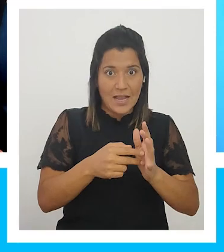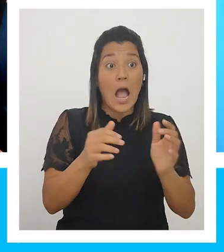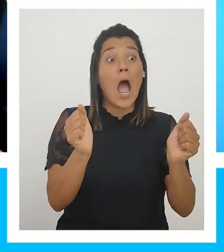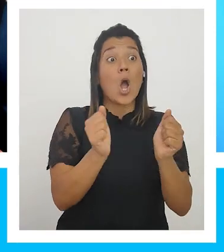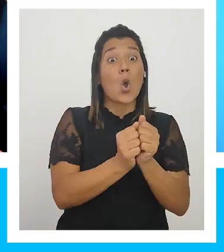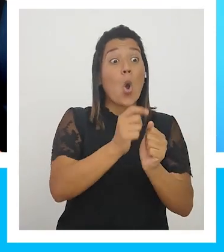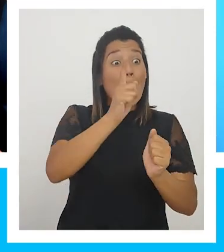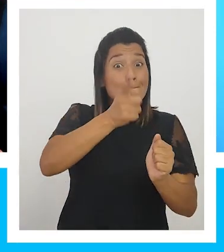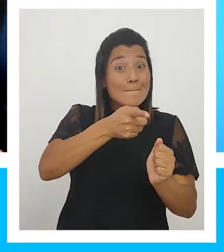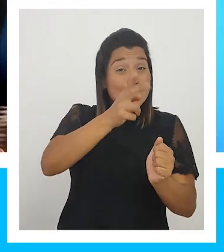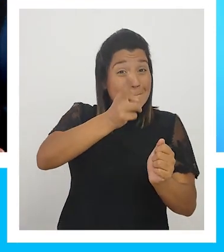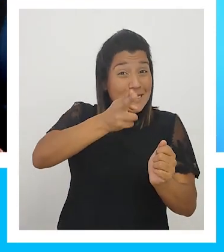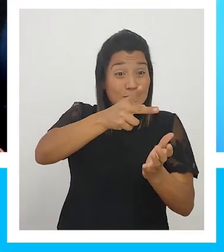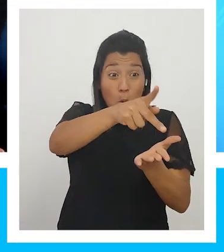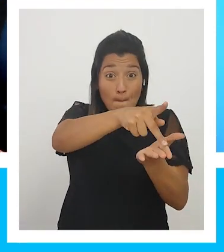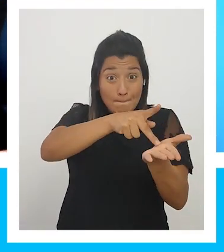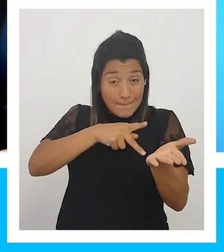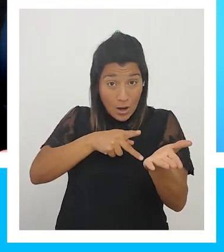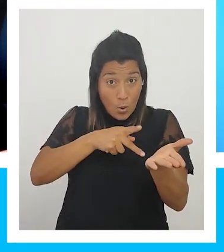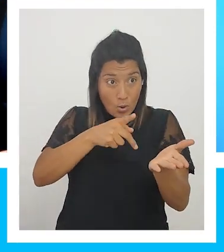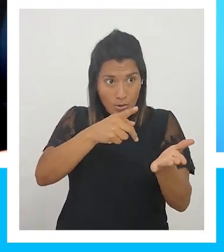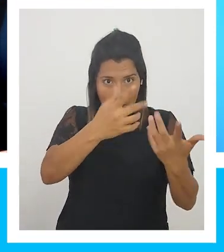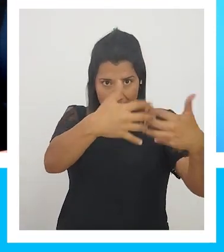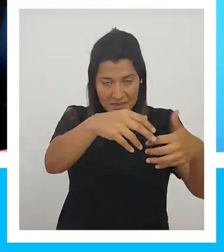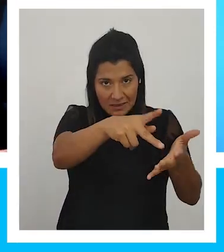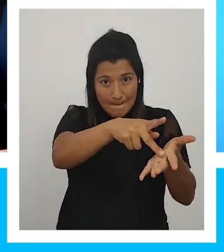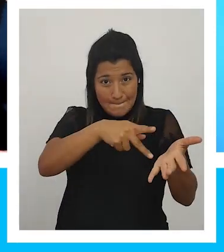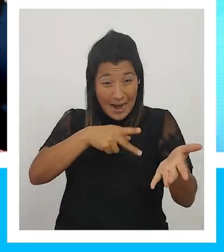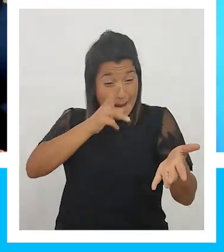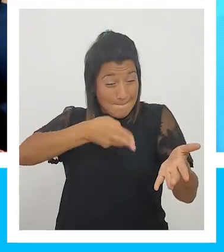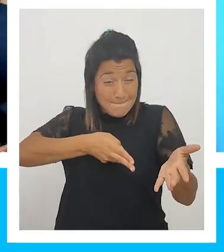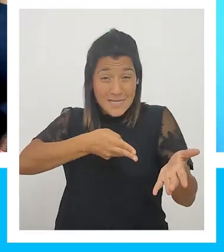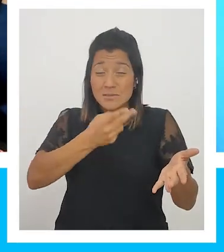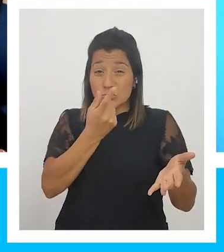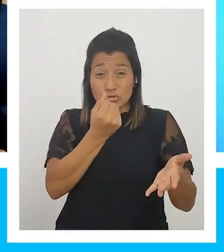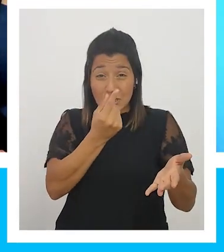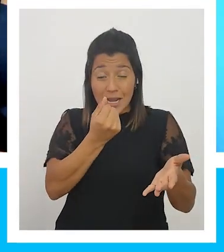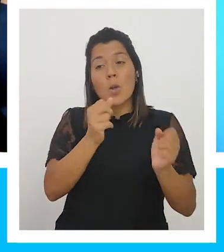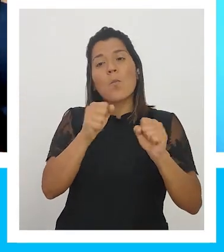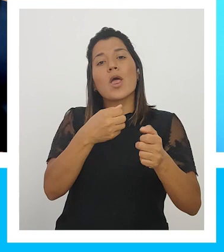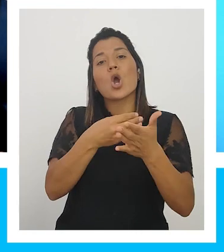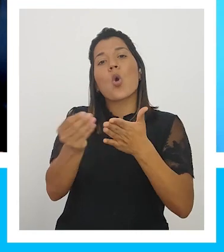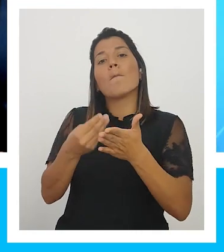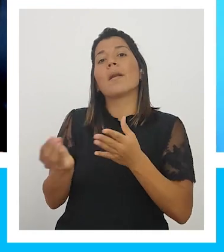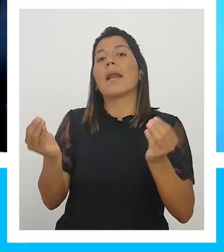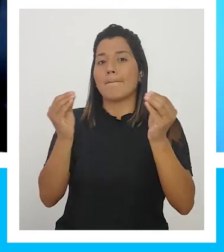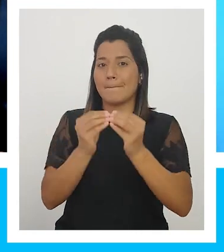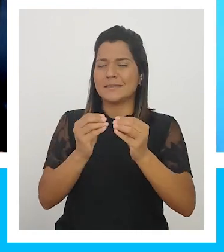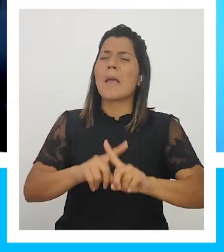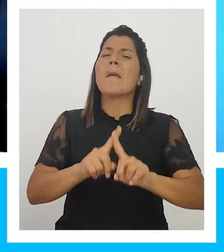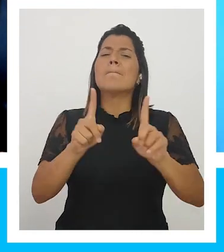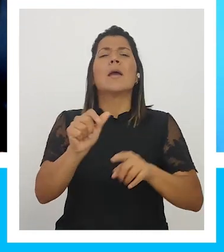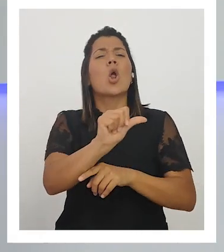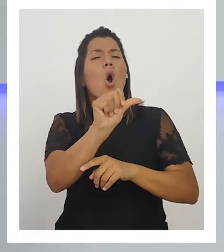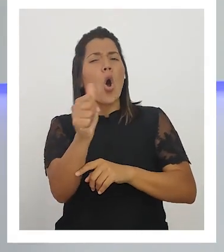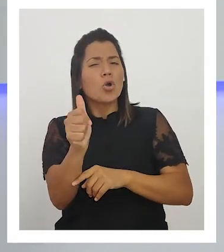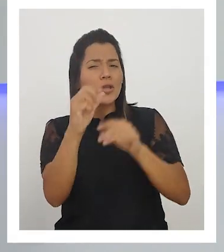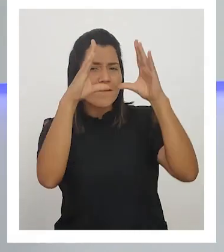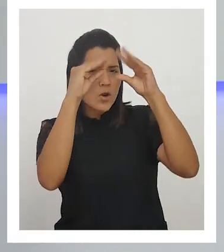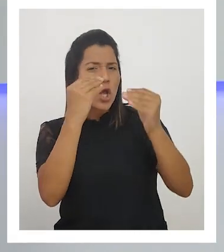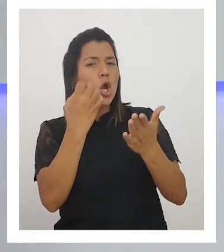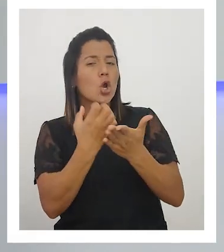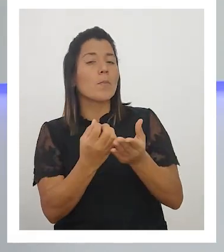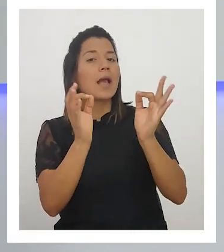crecido casi un 2%. Eso es importante. Pero hay otros indicadores económicos que son importantes. Primero, el